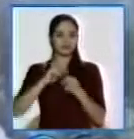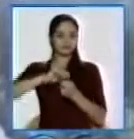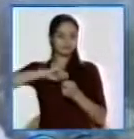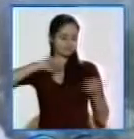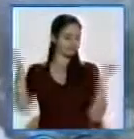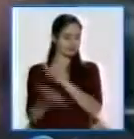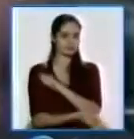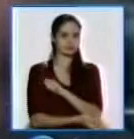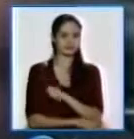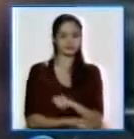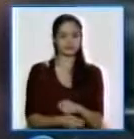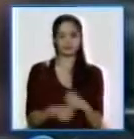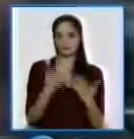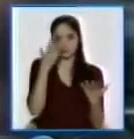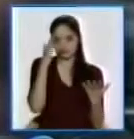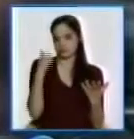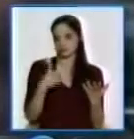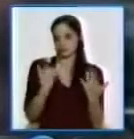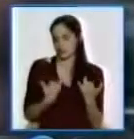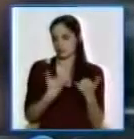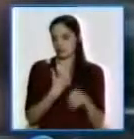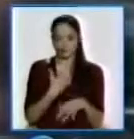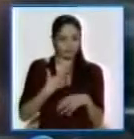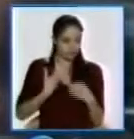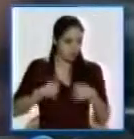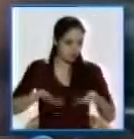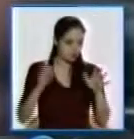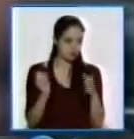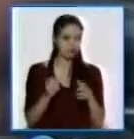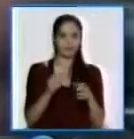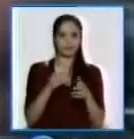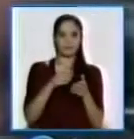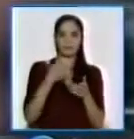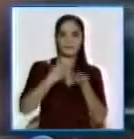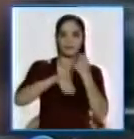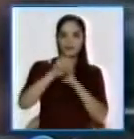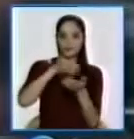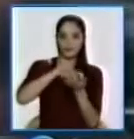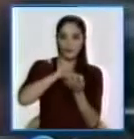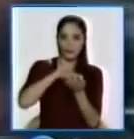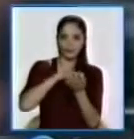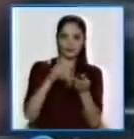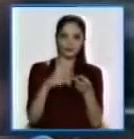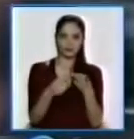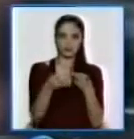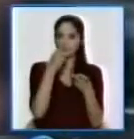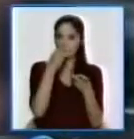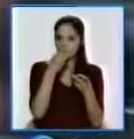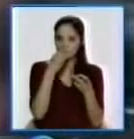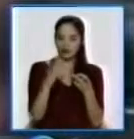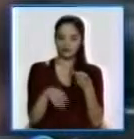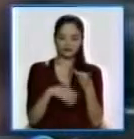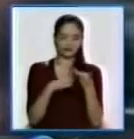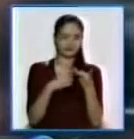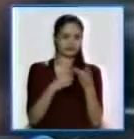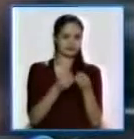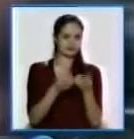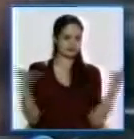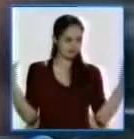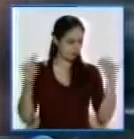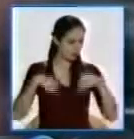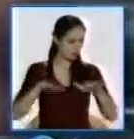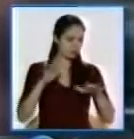180 grados. A mí me toca hacer de todo. Yo vendo postres, vendo comidas, yo hago de todo pues